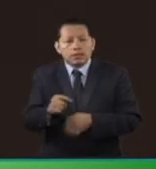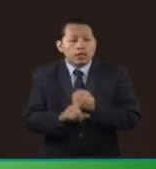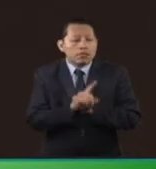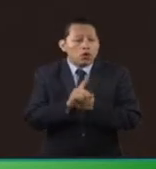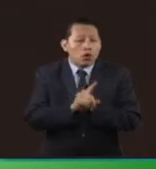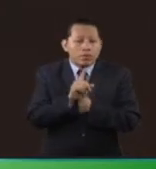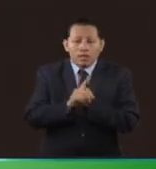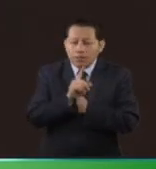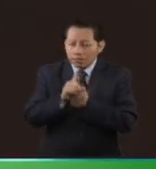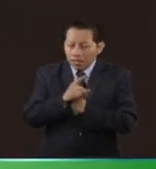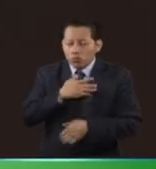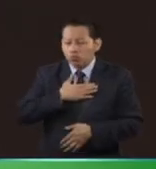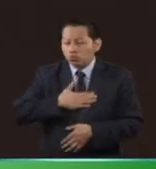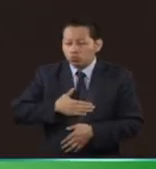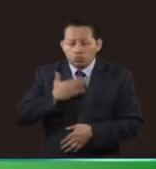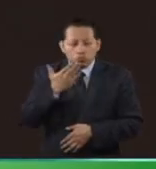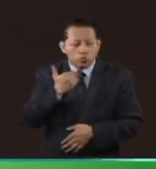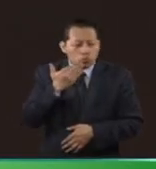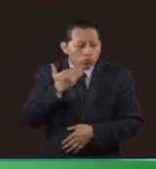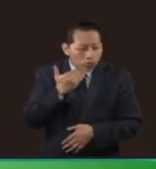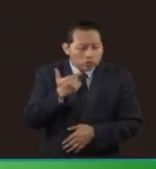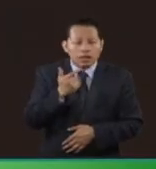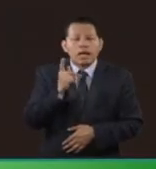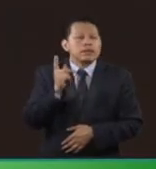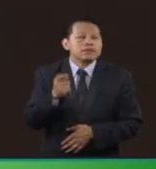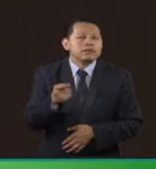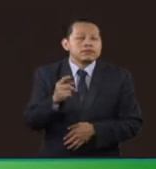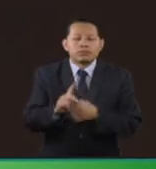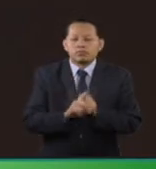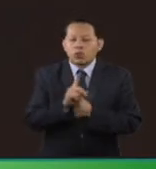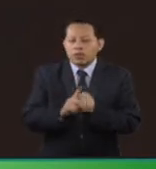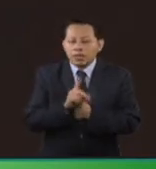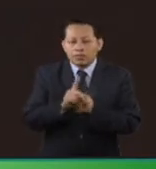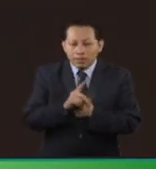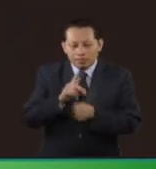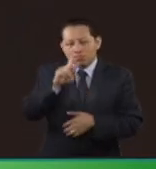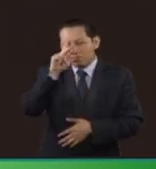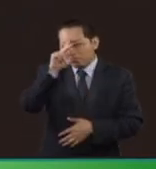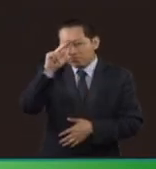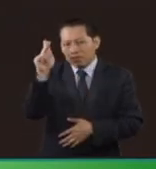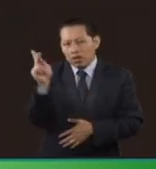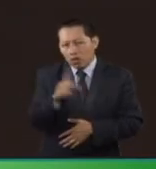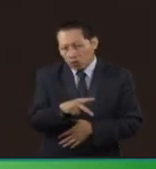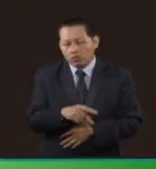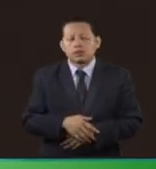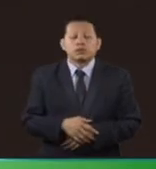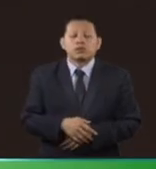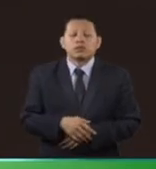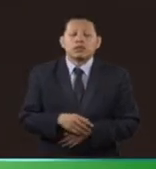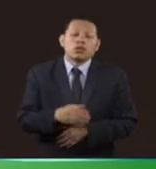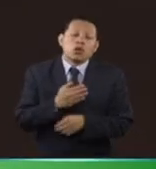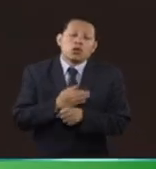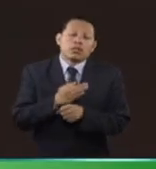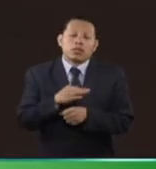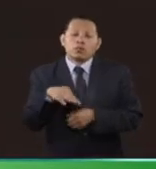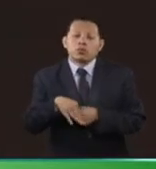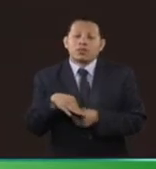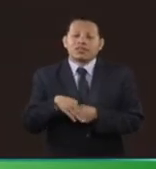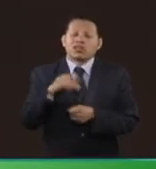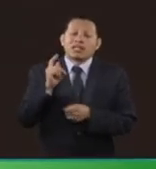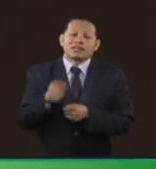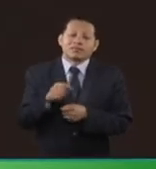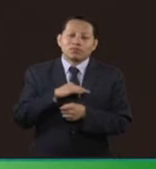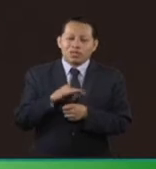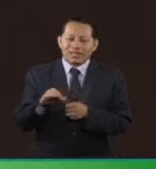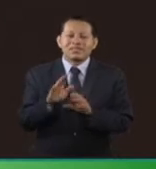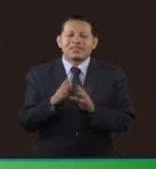inadecuada impartición de justicia, simplemente se les agravará. Se llega a esta votación después de pasar por